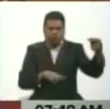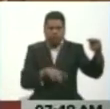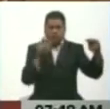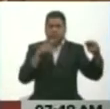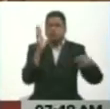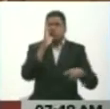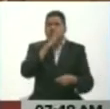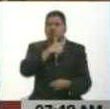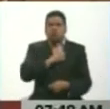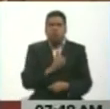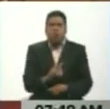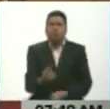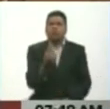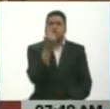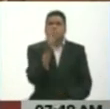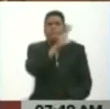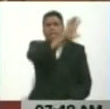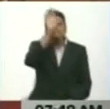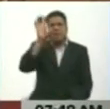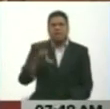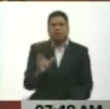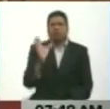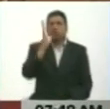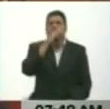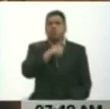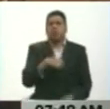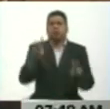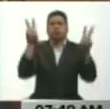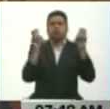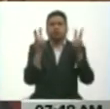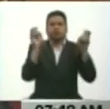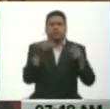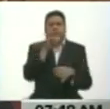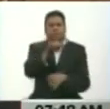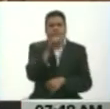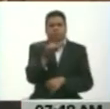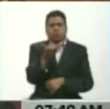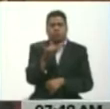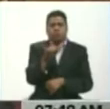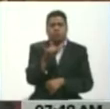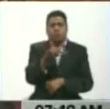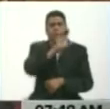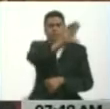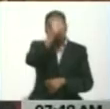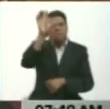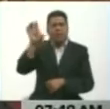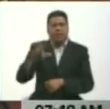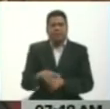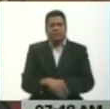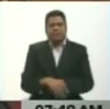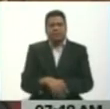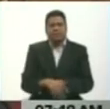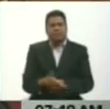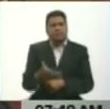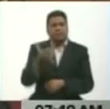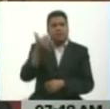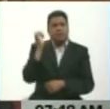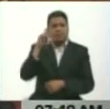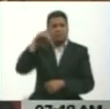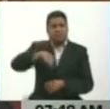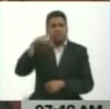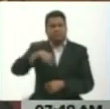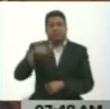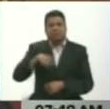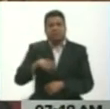un país, no hay un tema de ese propio país o de esa ciudad que haya meritado